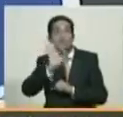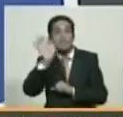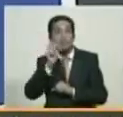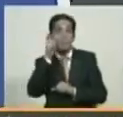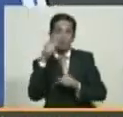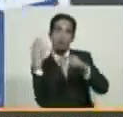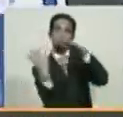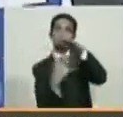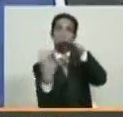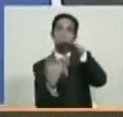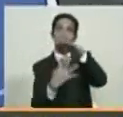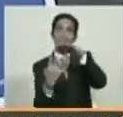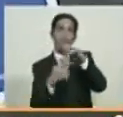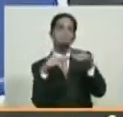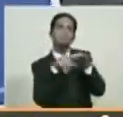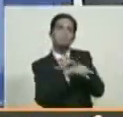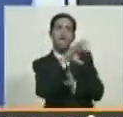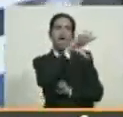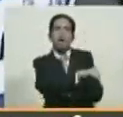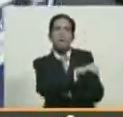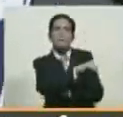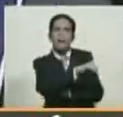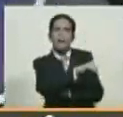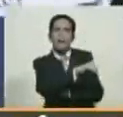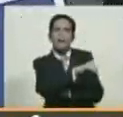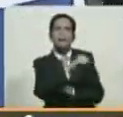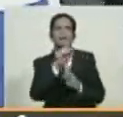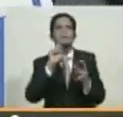puente van por compras,